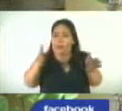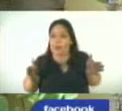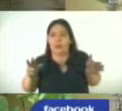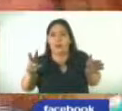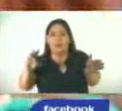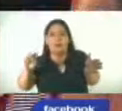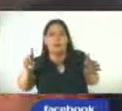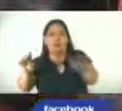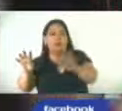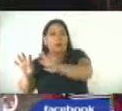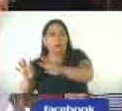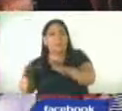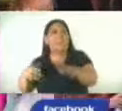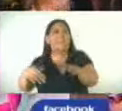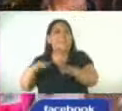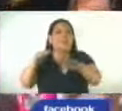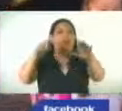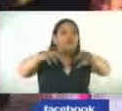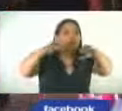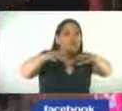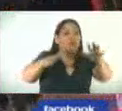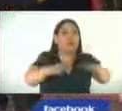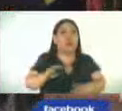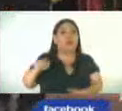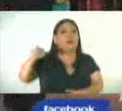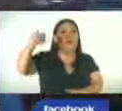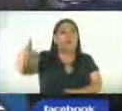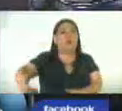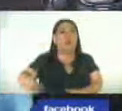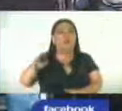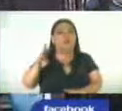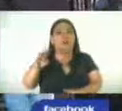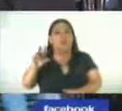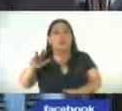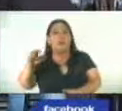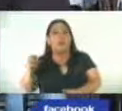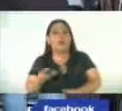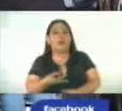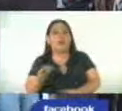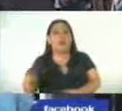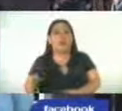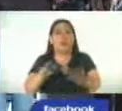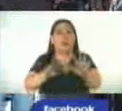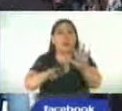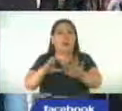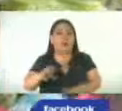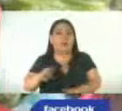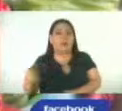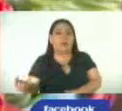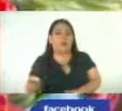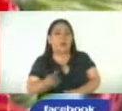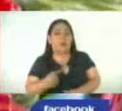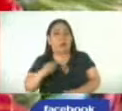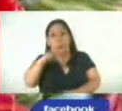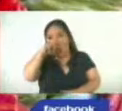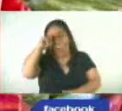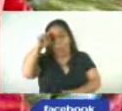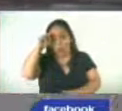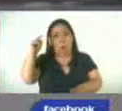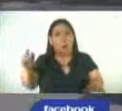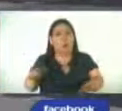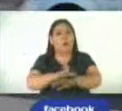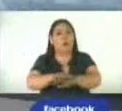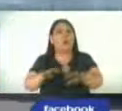más que por ciclones tropicales. Para el 2030, el equivalente a 80 millones de empleos podrían perderse debido